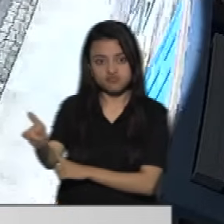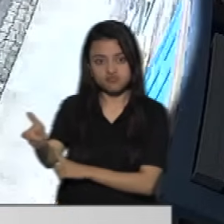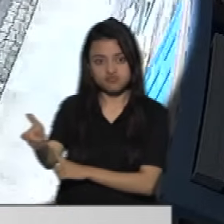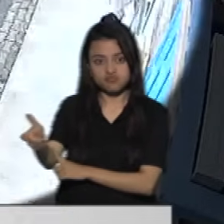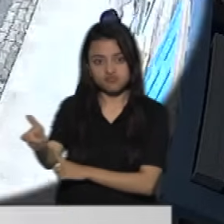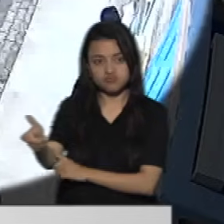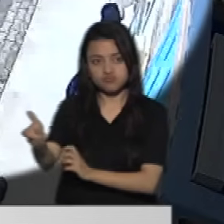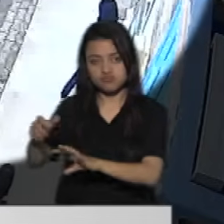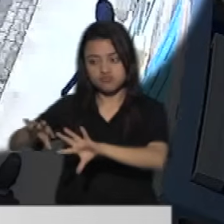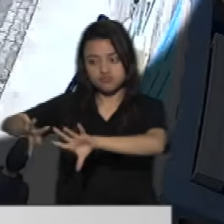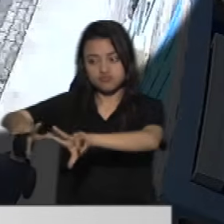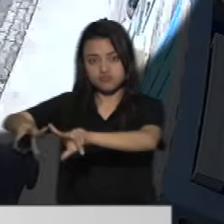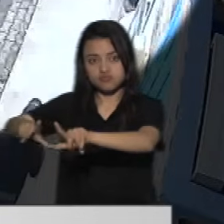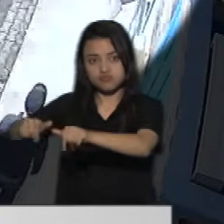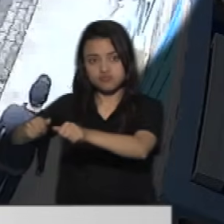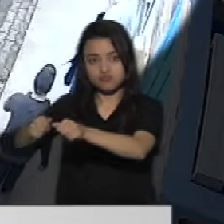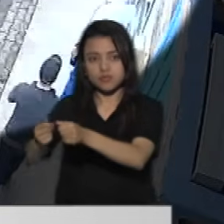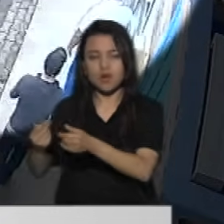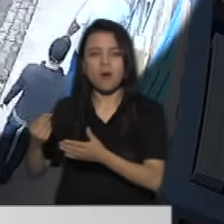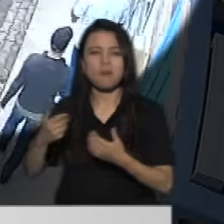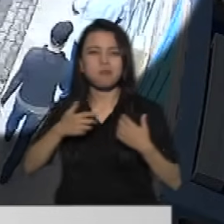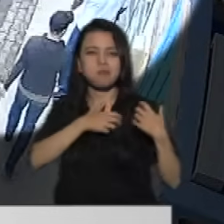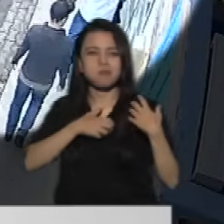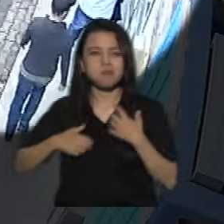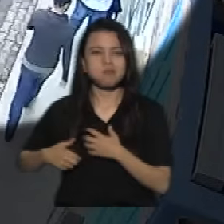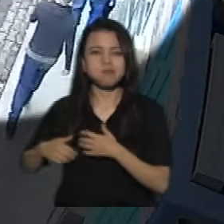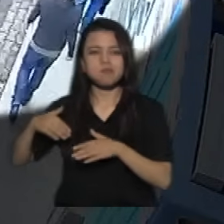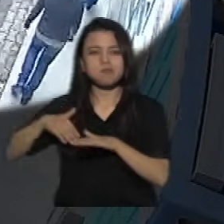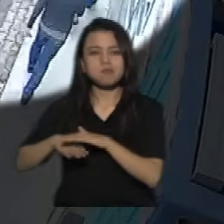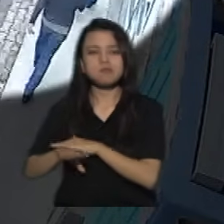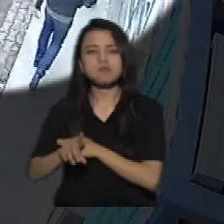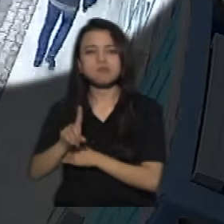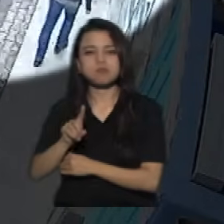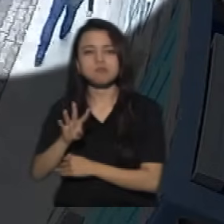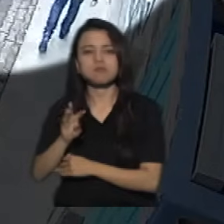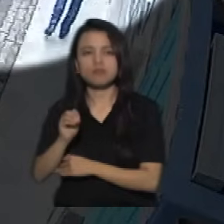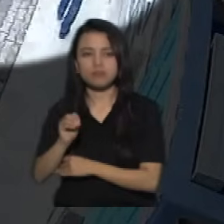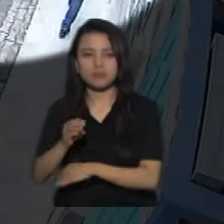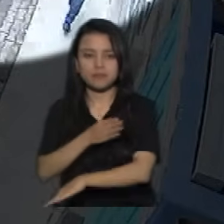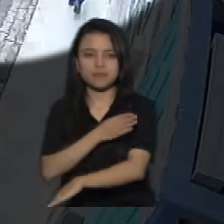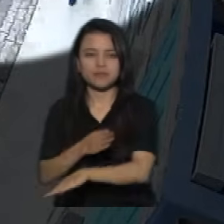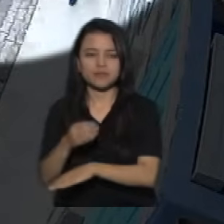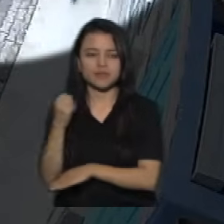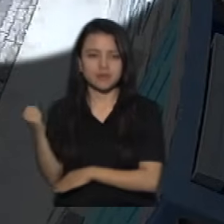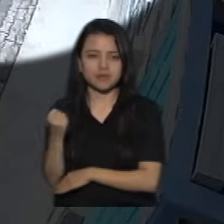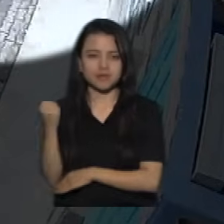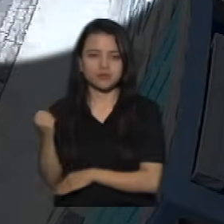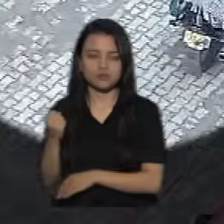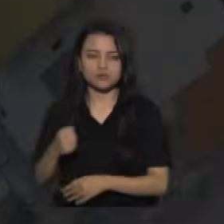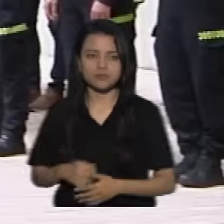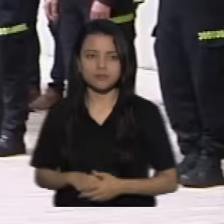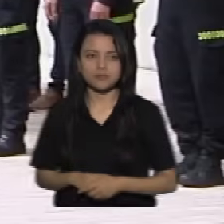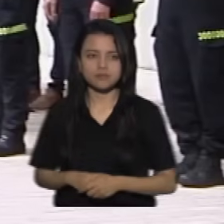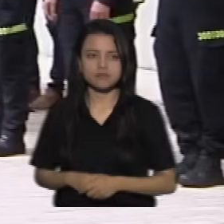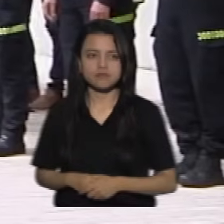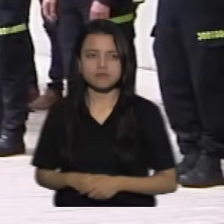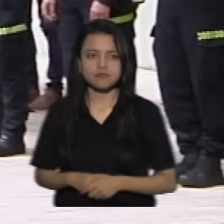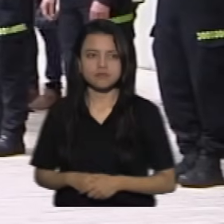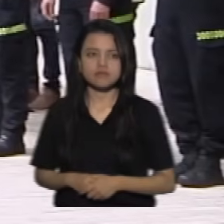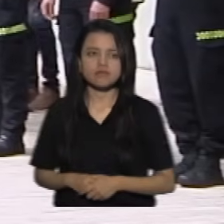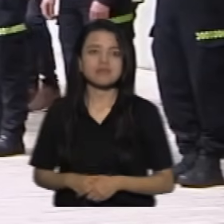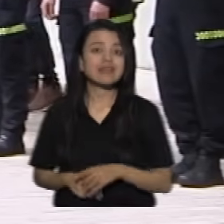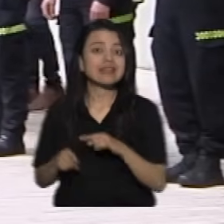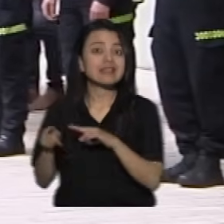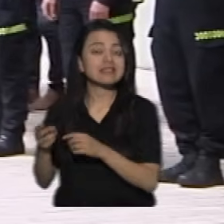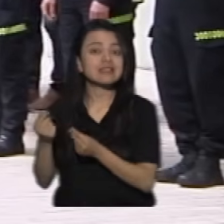le quita el bolso que contenía 140 millones de pesos en efectivo. Ese dinero era de Fedepapa, era